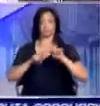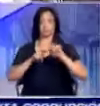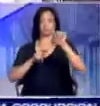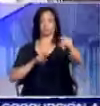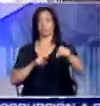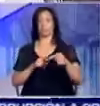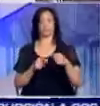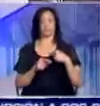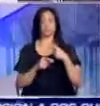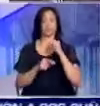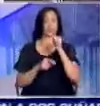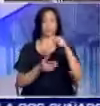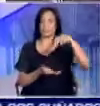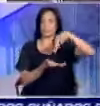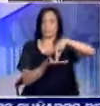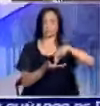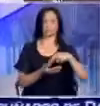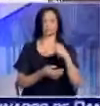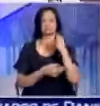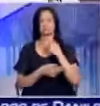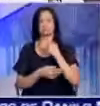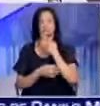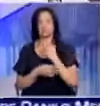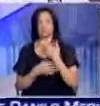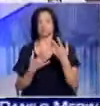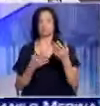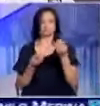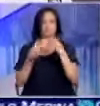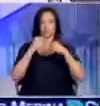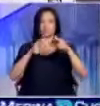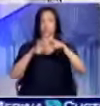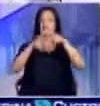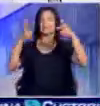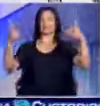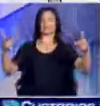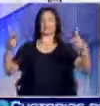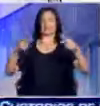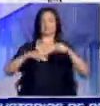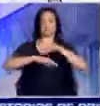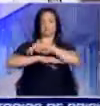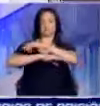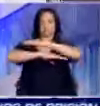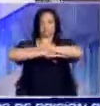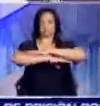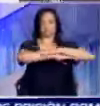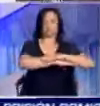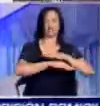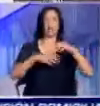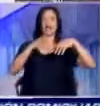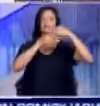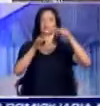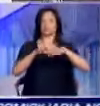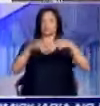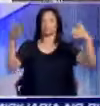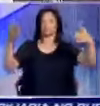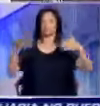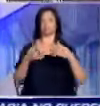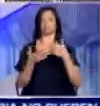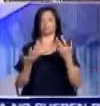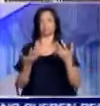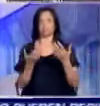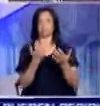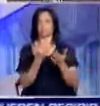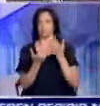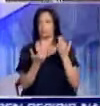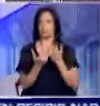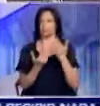de pararse en una barra y comiendo al aire libre en la acera que ponen mesas etcétera no es más